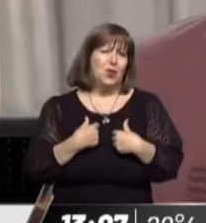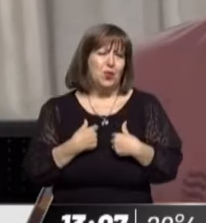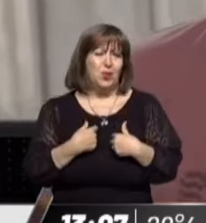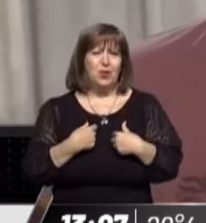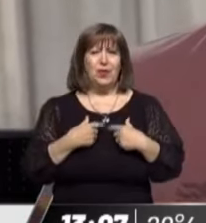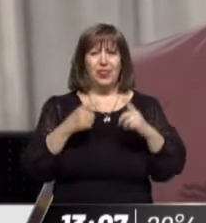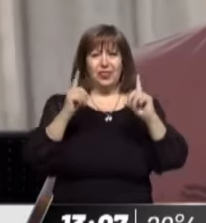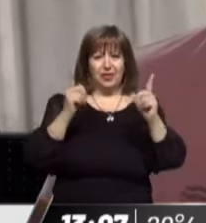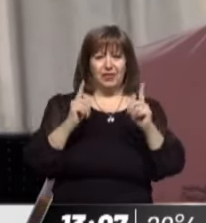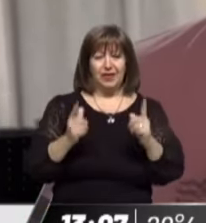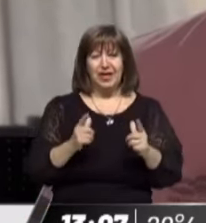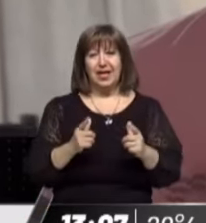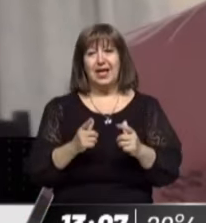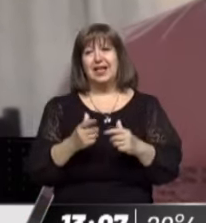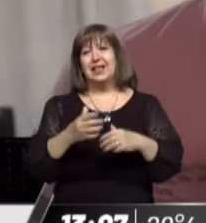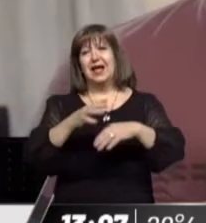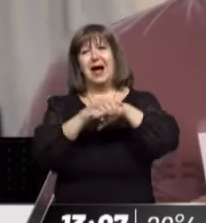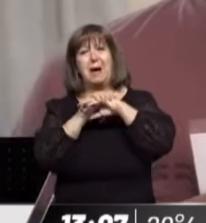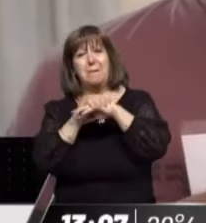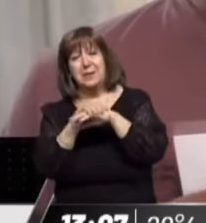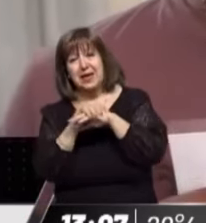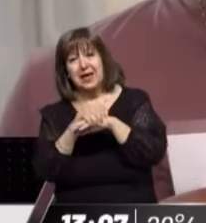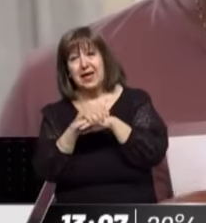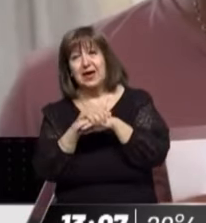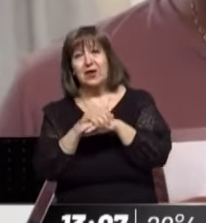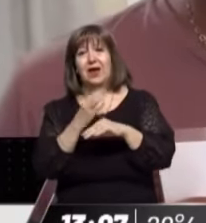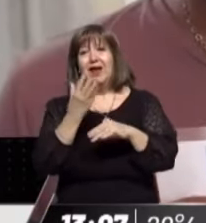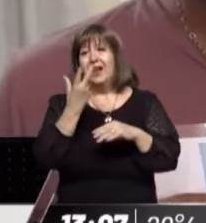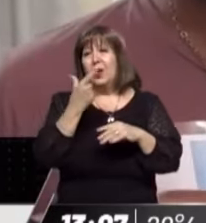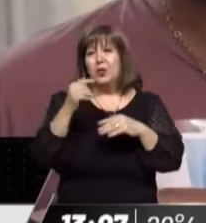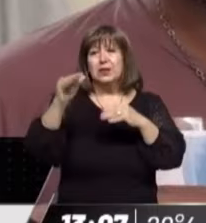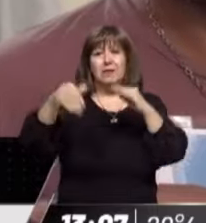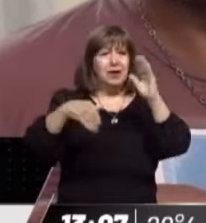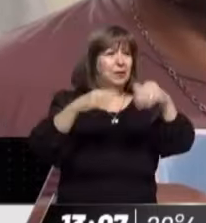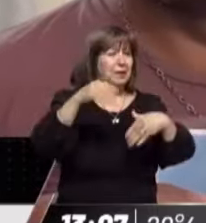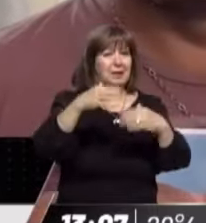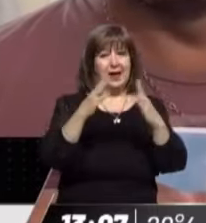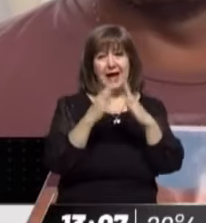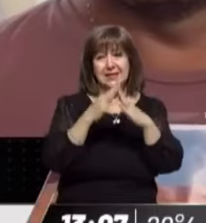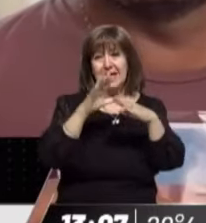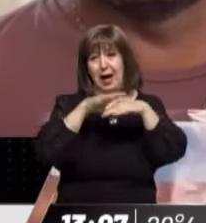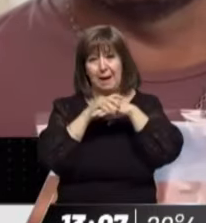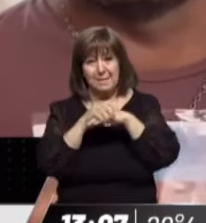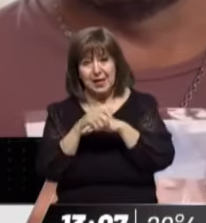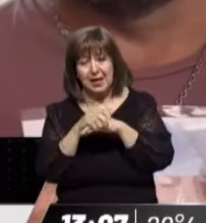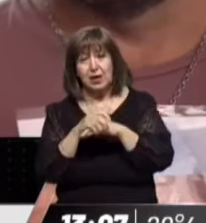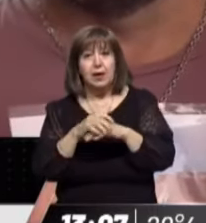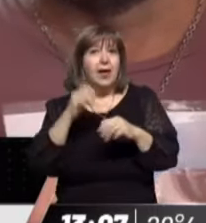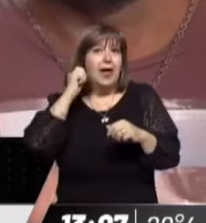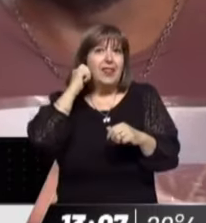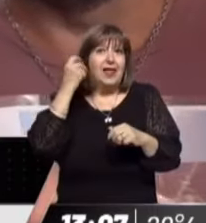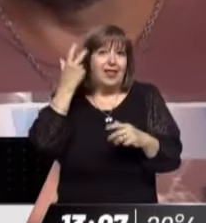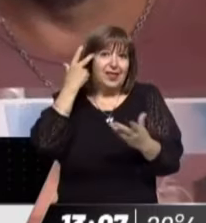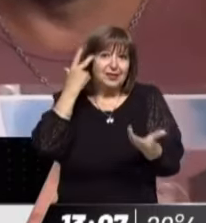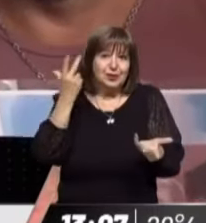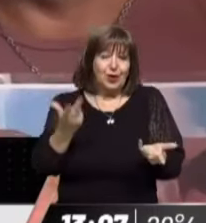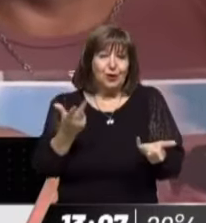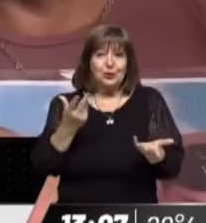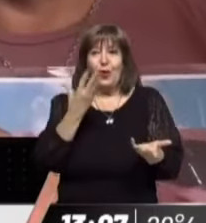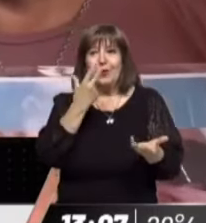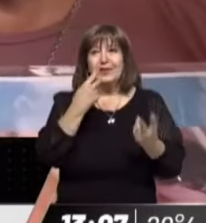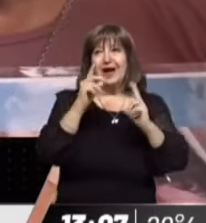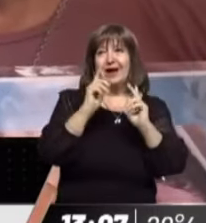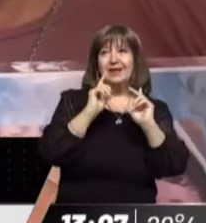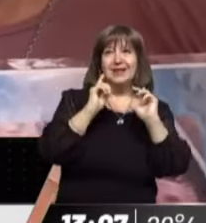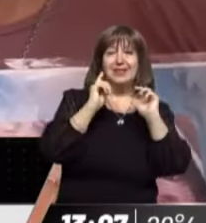divertido era muy amiguero Me encantaba tener amigos estaba en la edad de de de salir